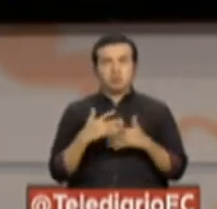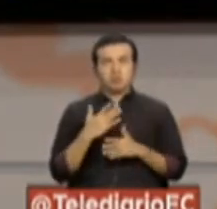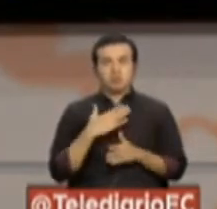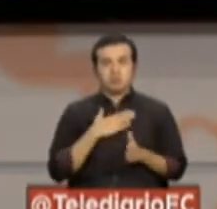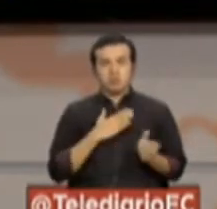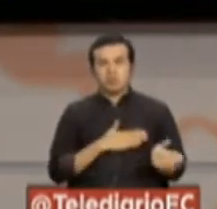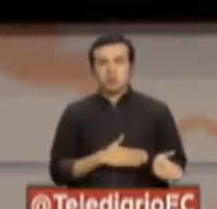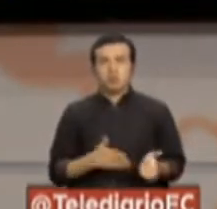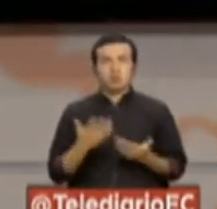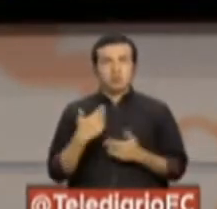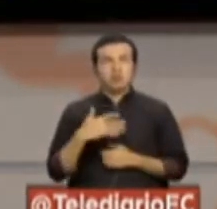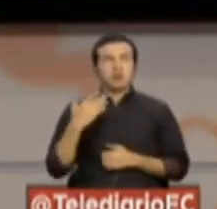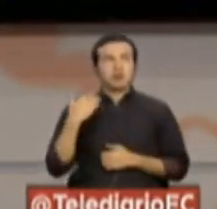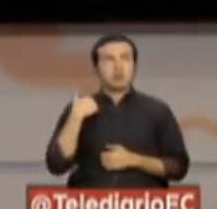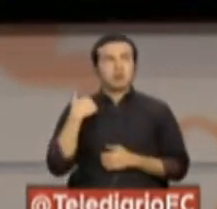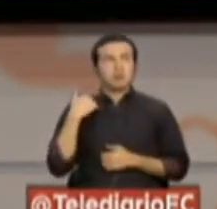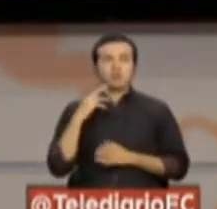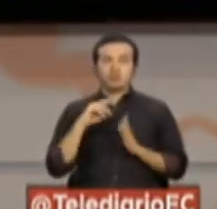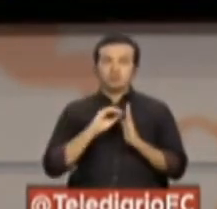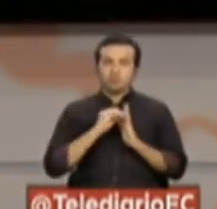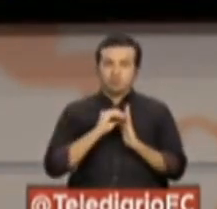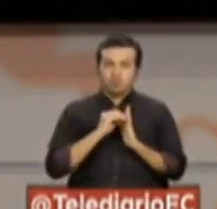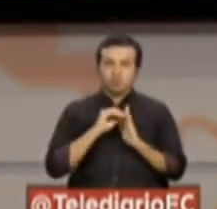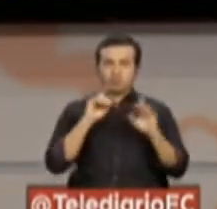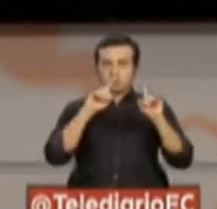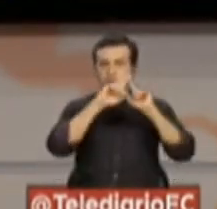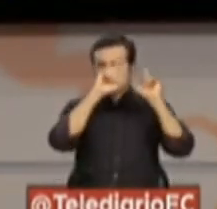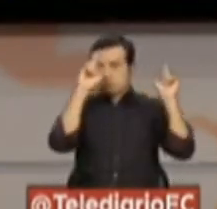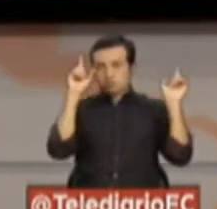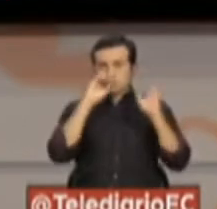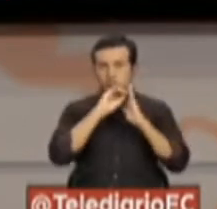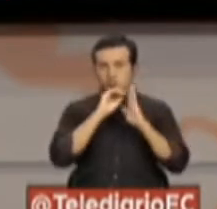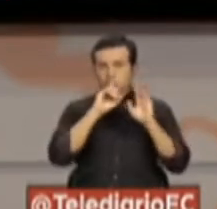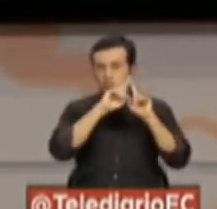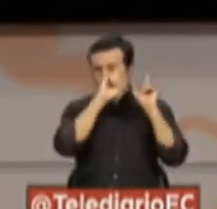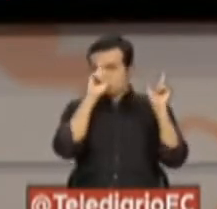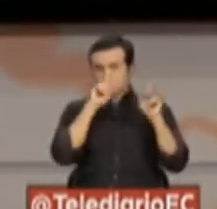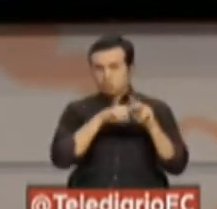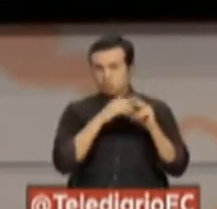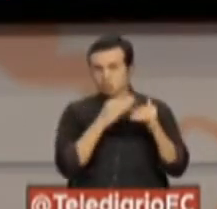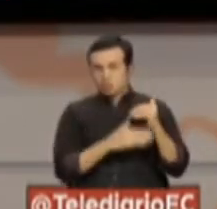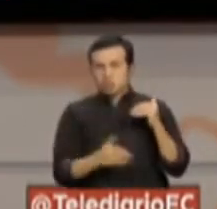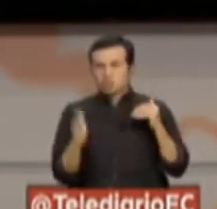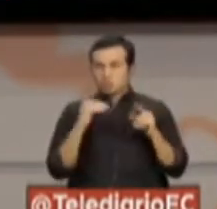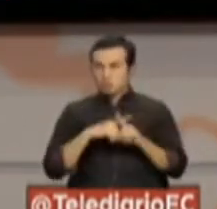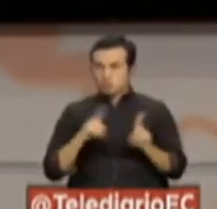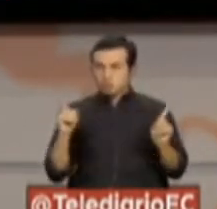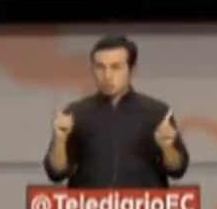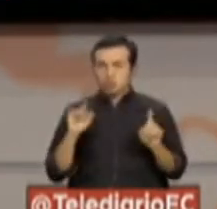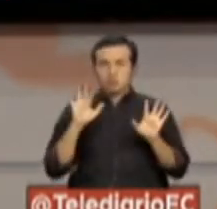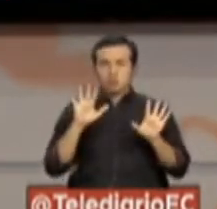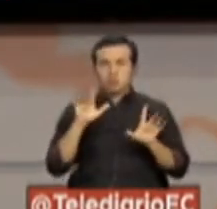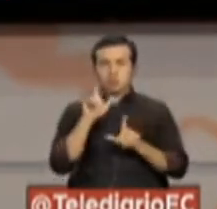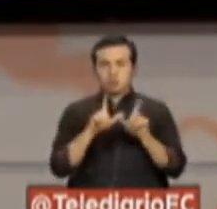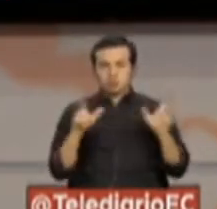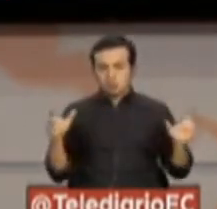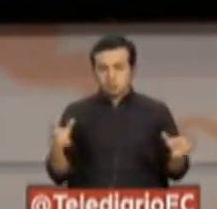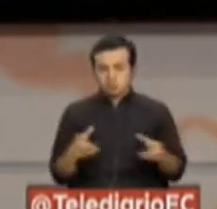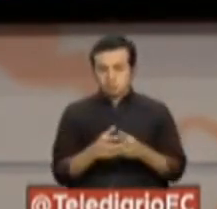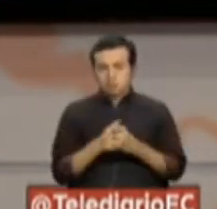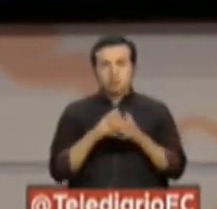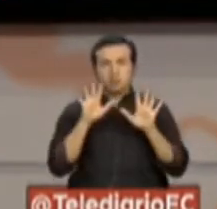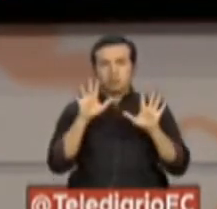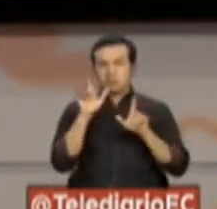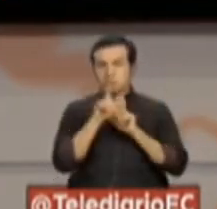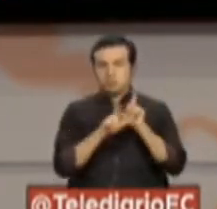formales totalmente porque tenemos un RUC como empresarios que somos iniciales. Entonces, desde ahí nuestra diferencia. Estas 10 personas, por darle un